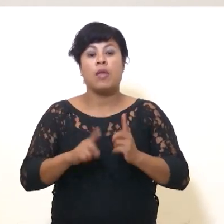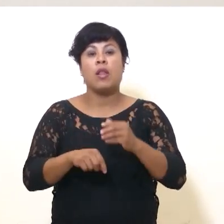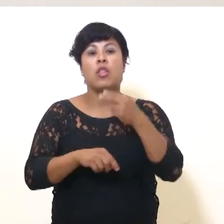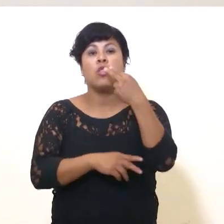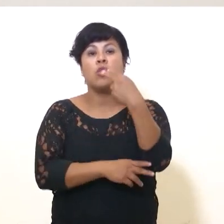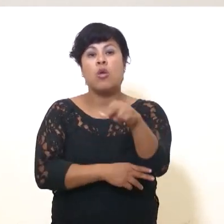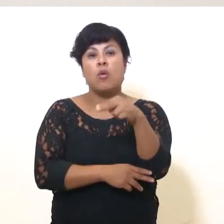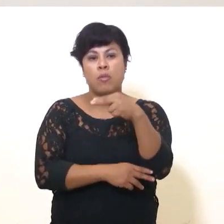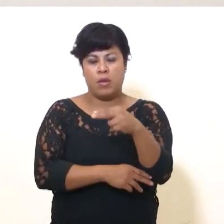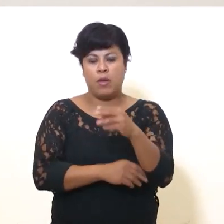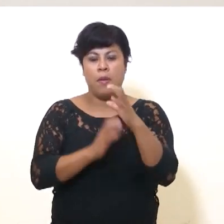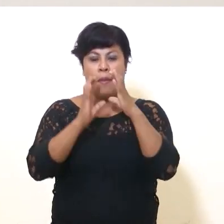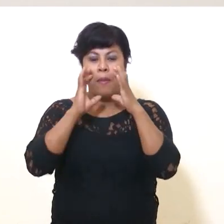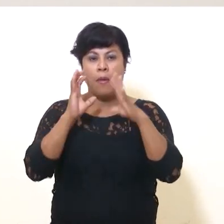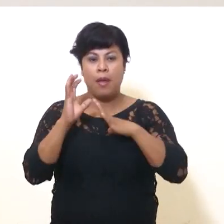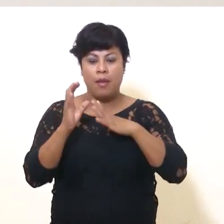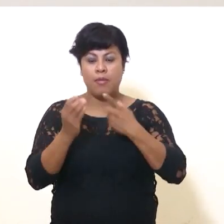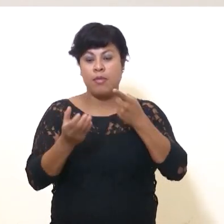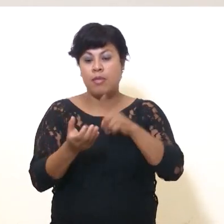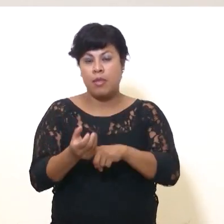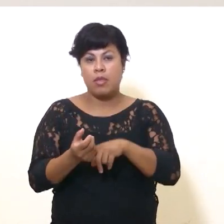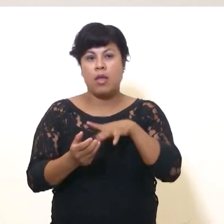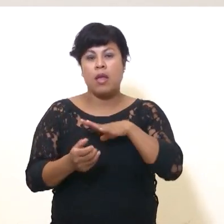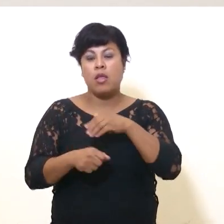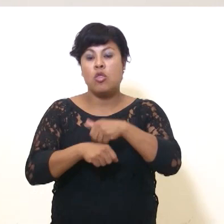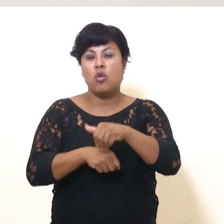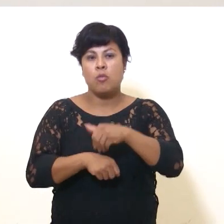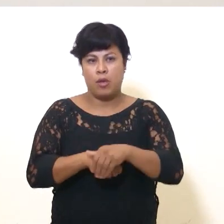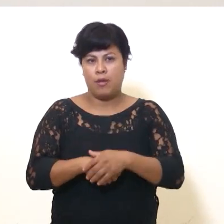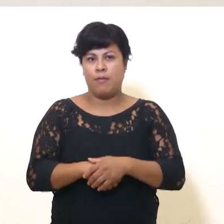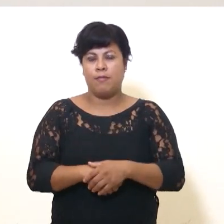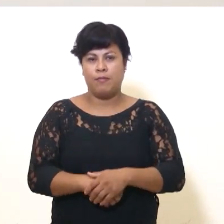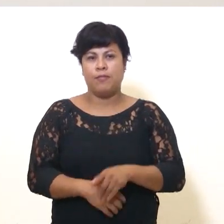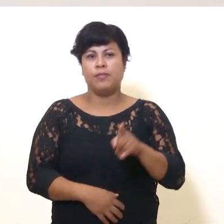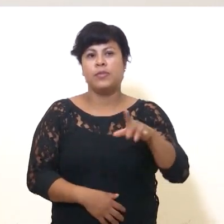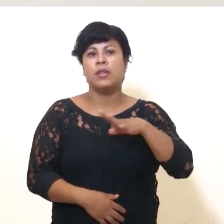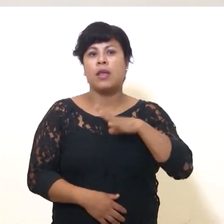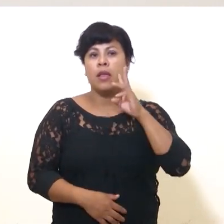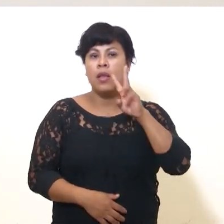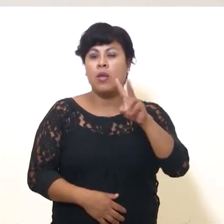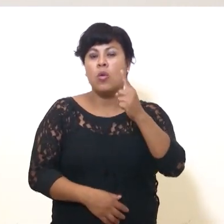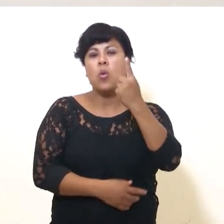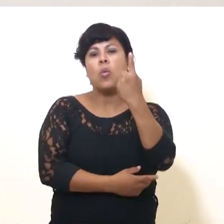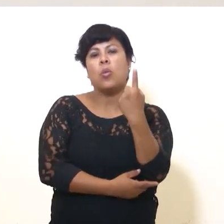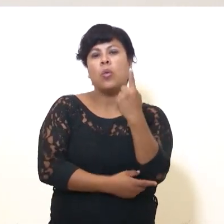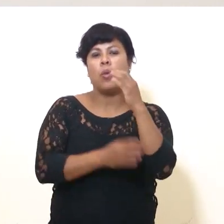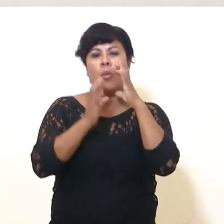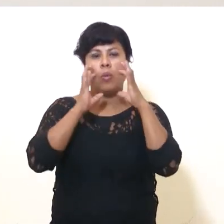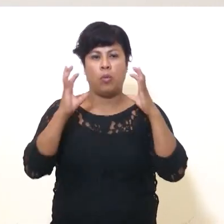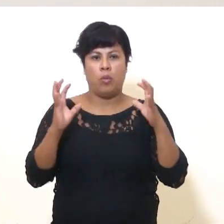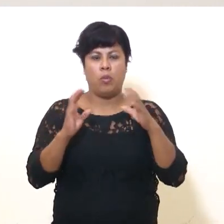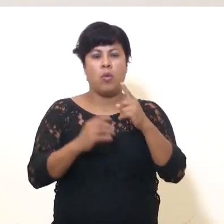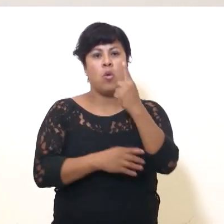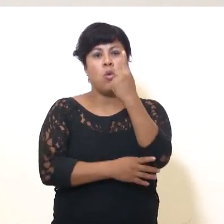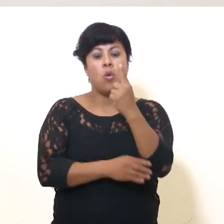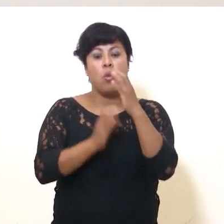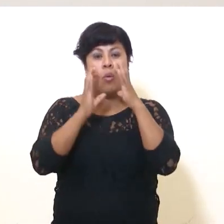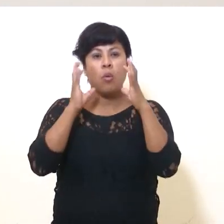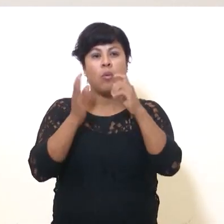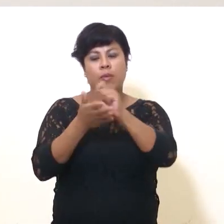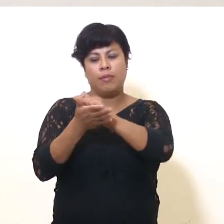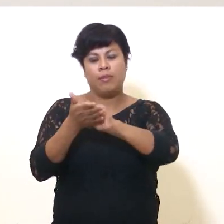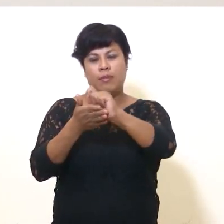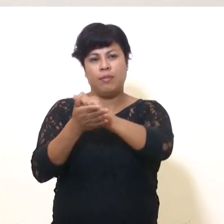dar nombre a lo que hay adentro, al número que hay adentro. Aquí vemos un globo y un globo